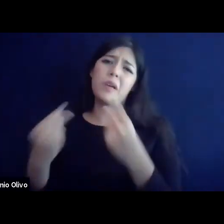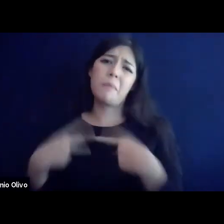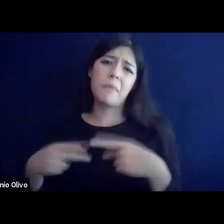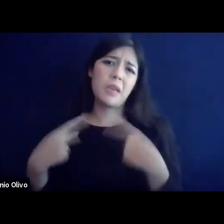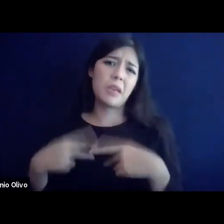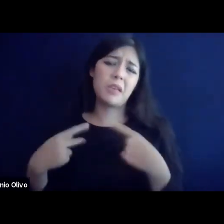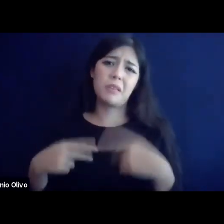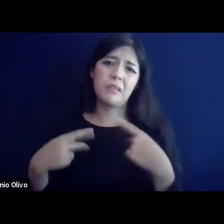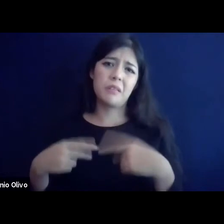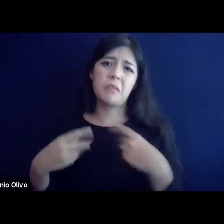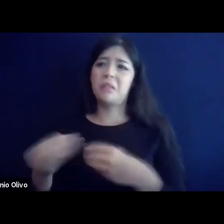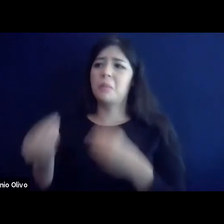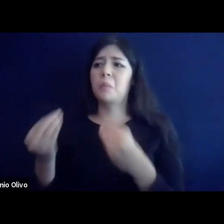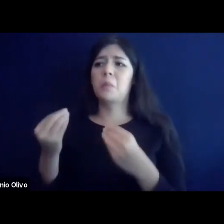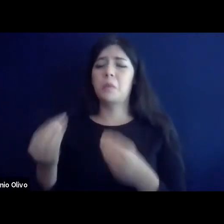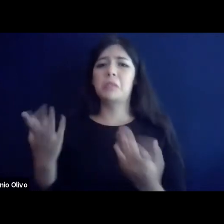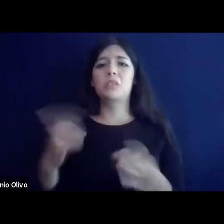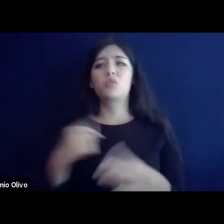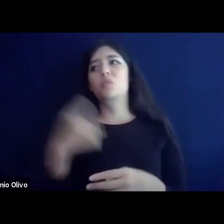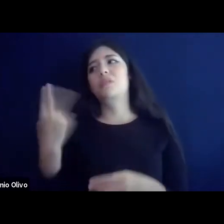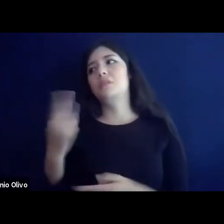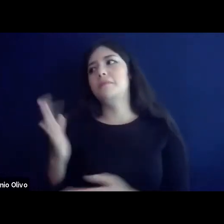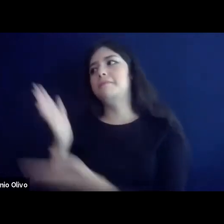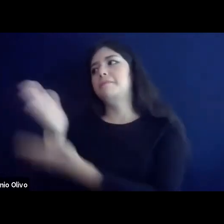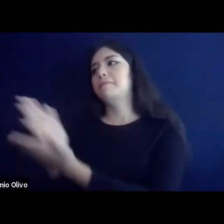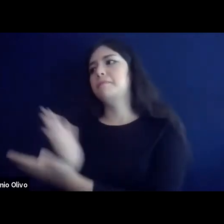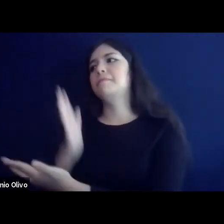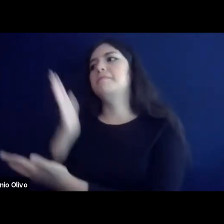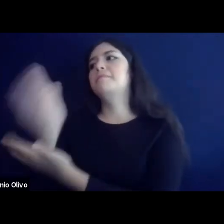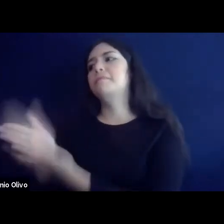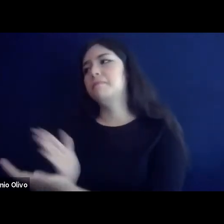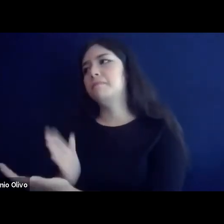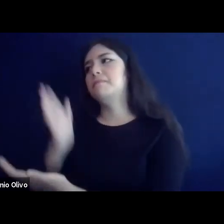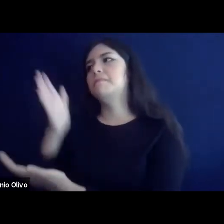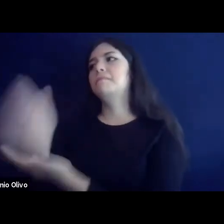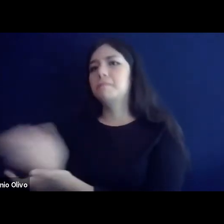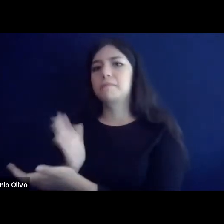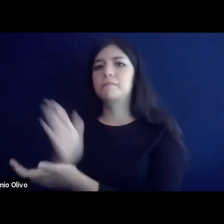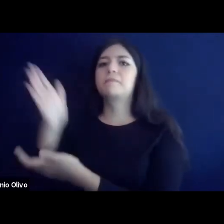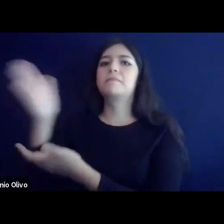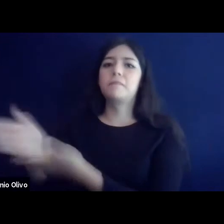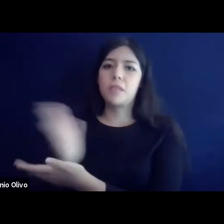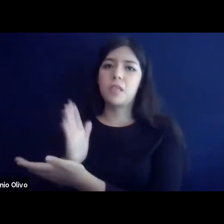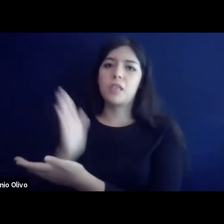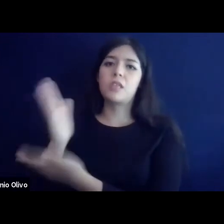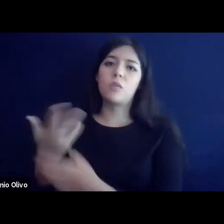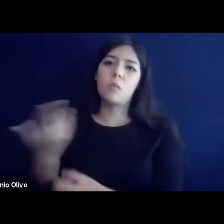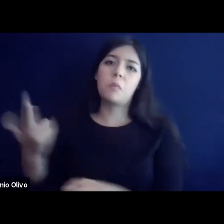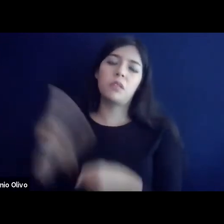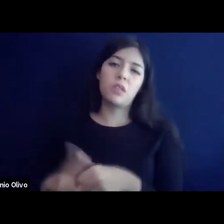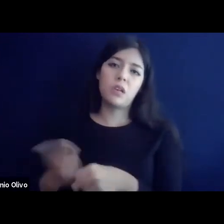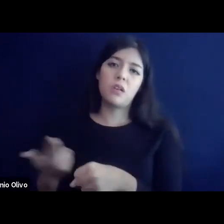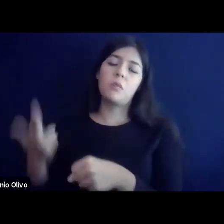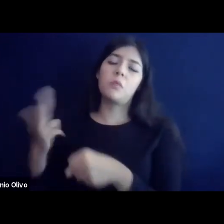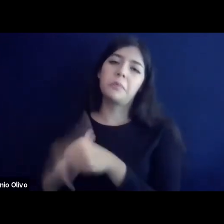Y la cosa va aumentando, ¿no? Se va a quedar inválido y se va a quedar, ¿no? Cosas así. Es muy